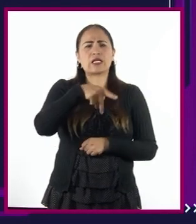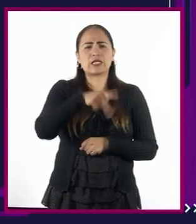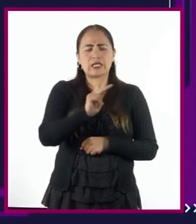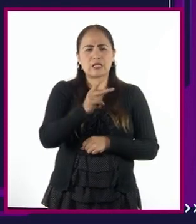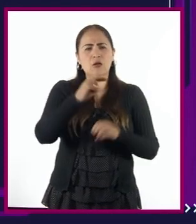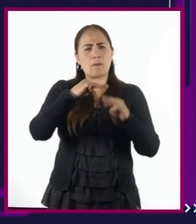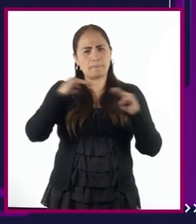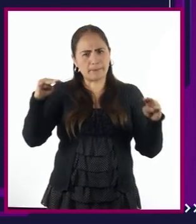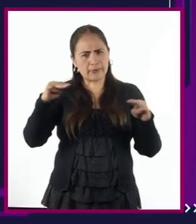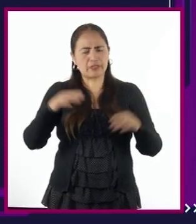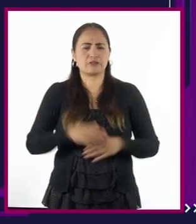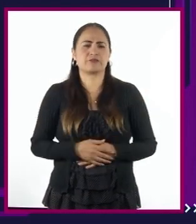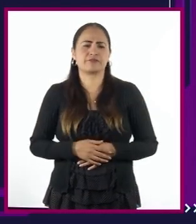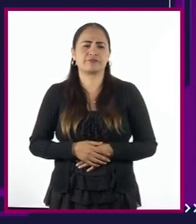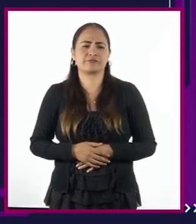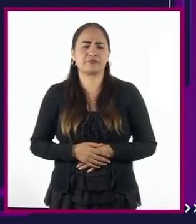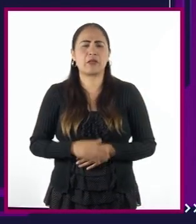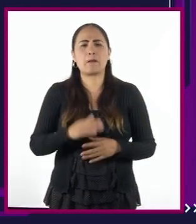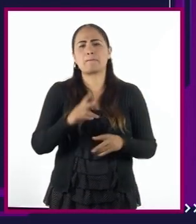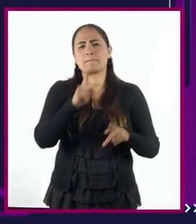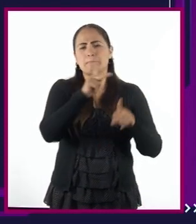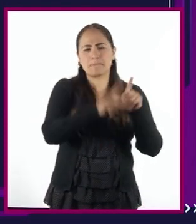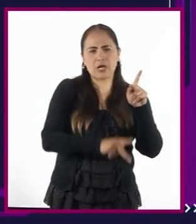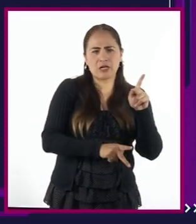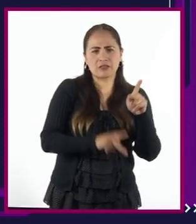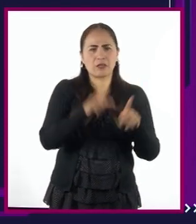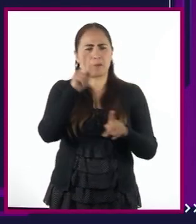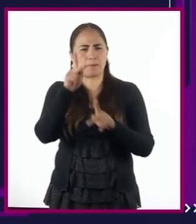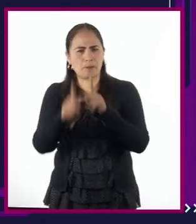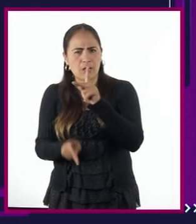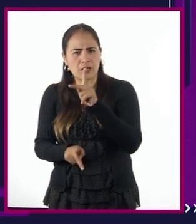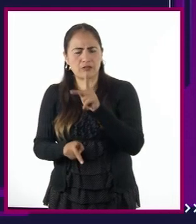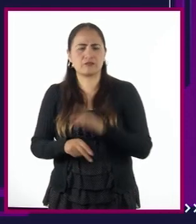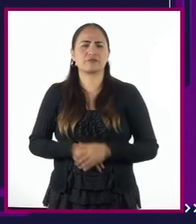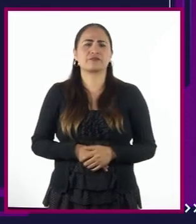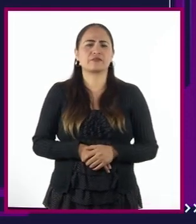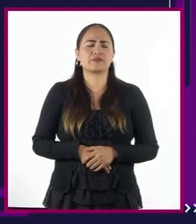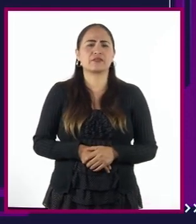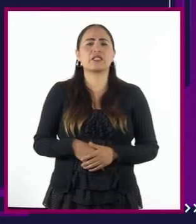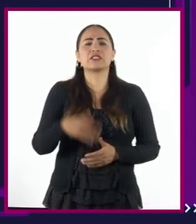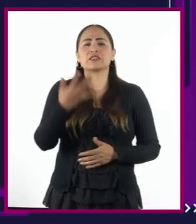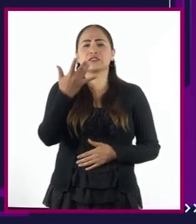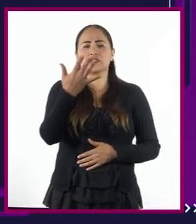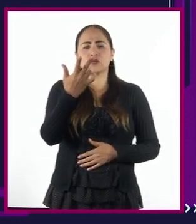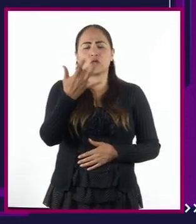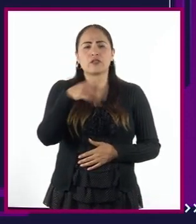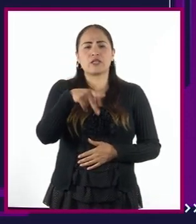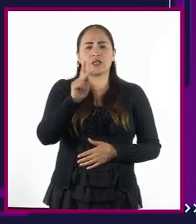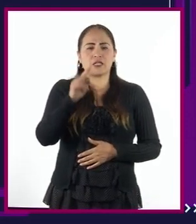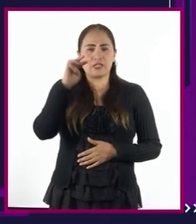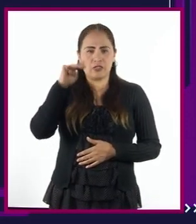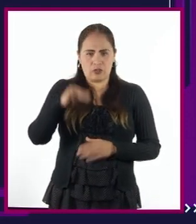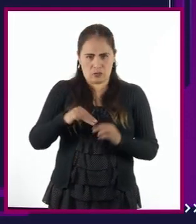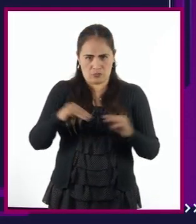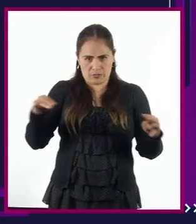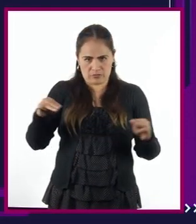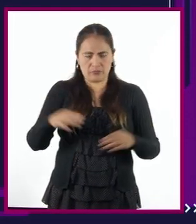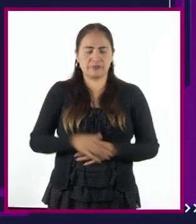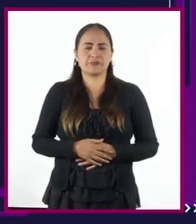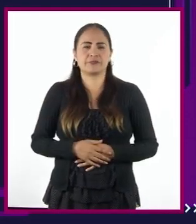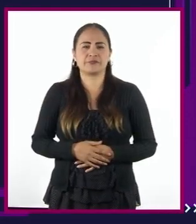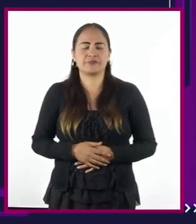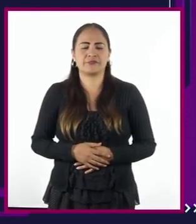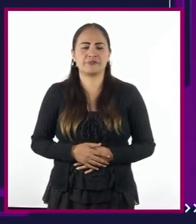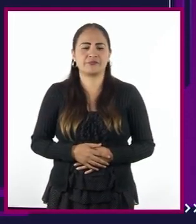este caso, el intervalo entre cada marca corresponde a 50 kilómetros. Cabe resaltar que